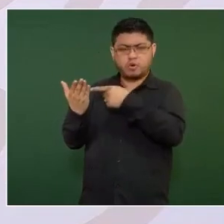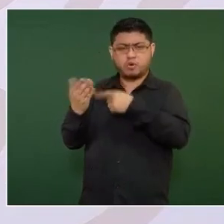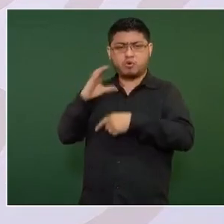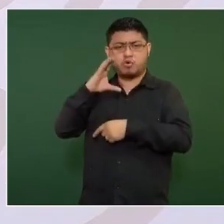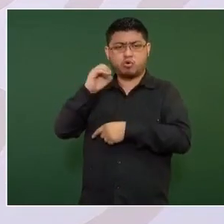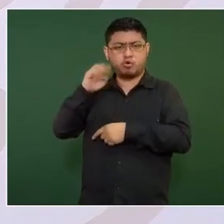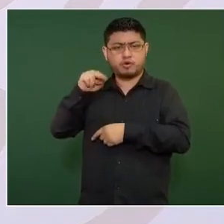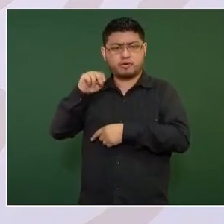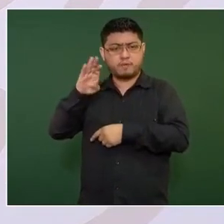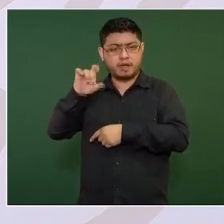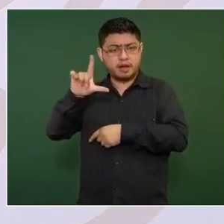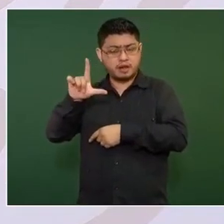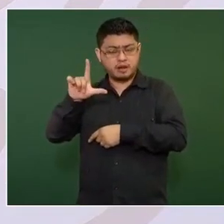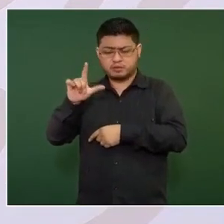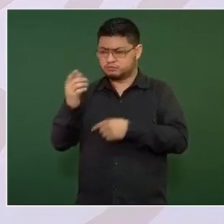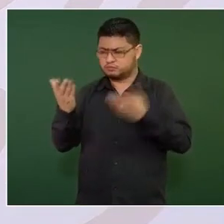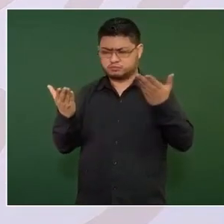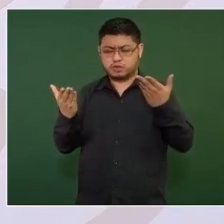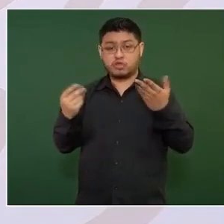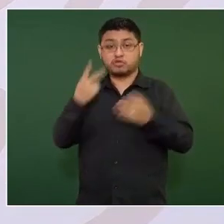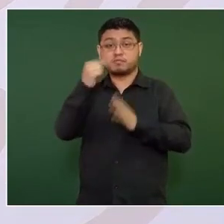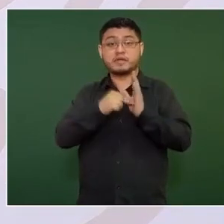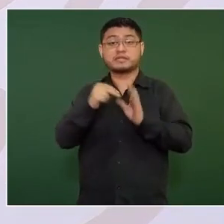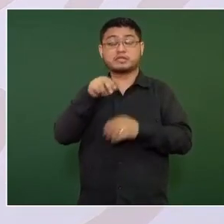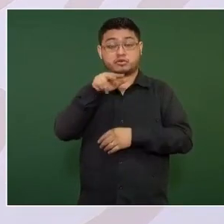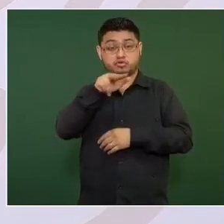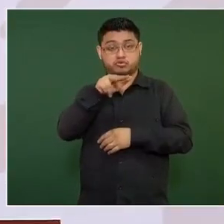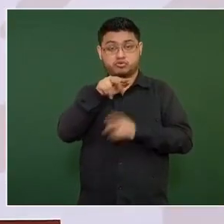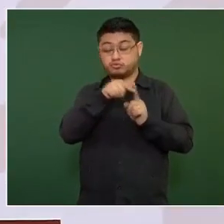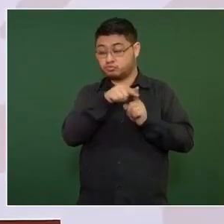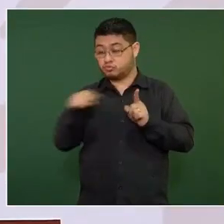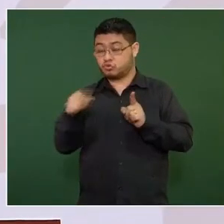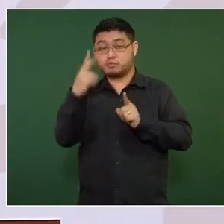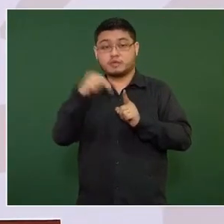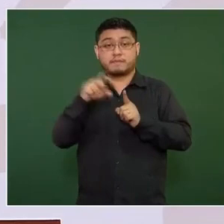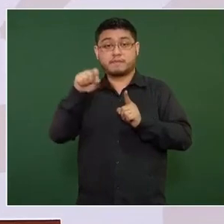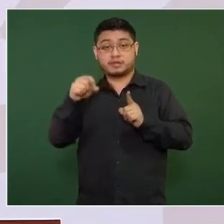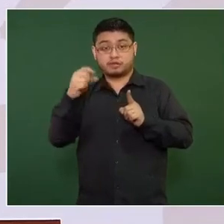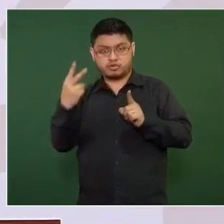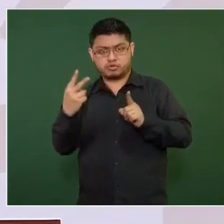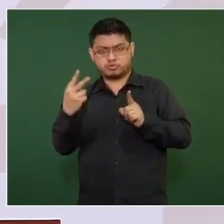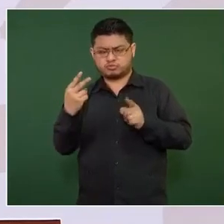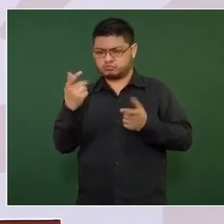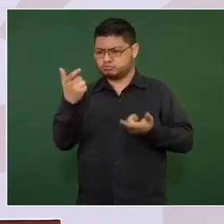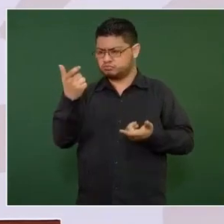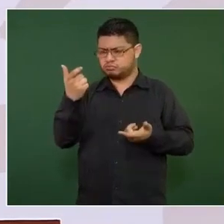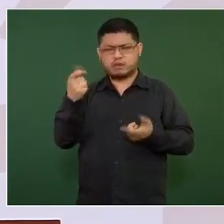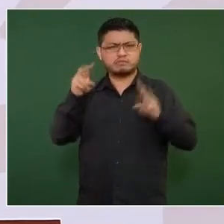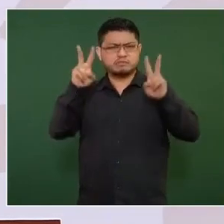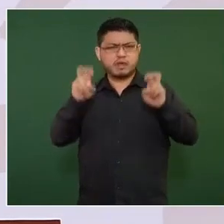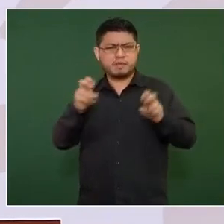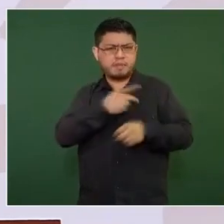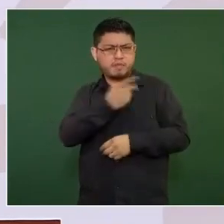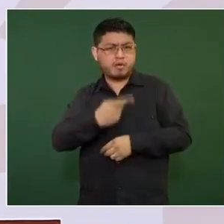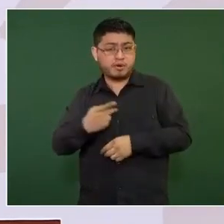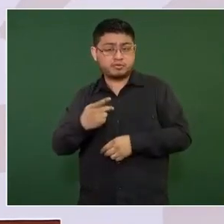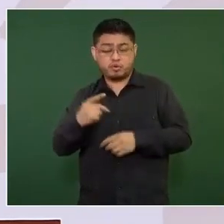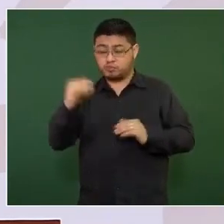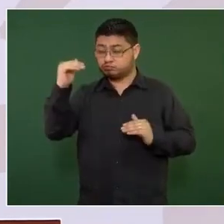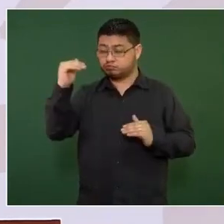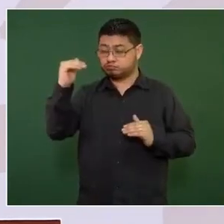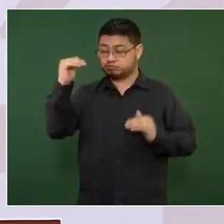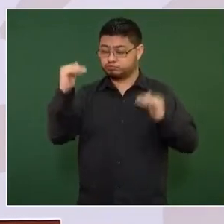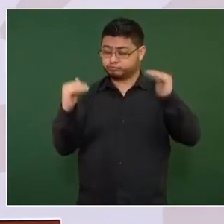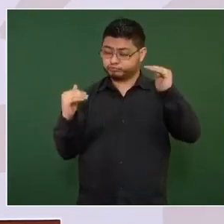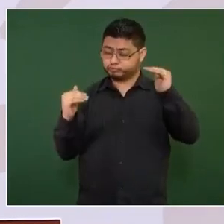de 2018 a 2022 la reducción de la tasa de pobreza fue de